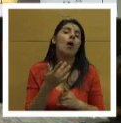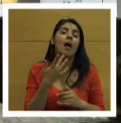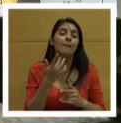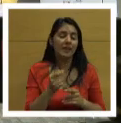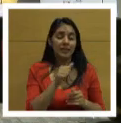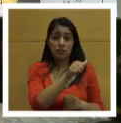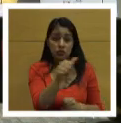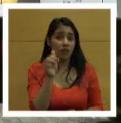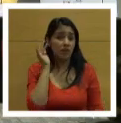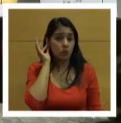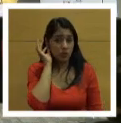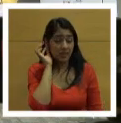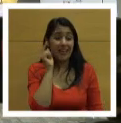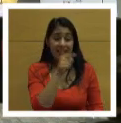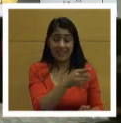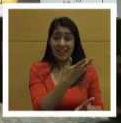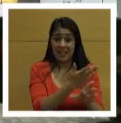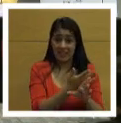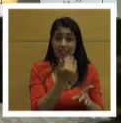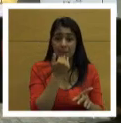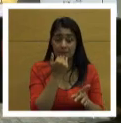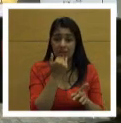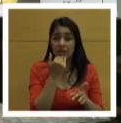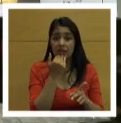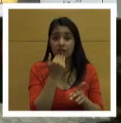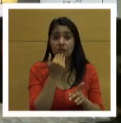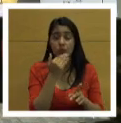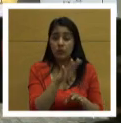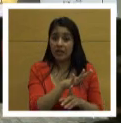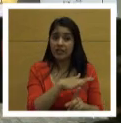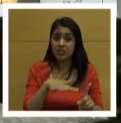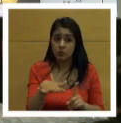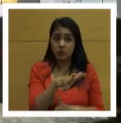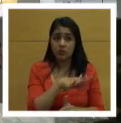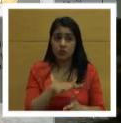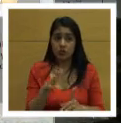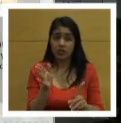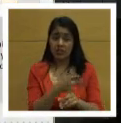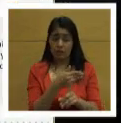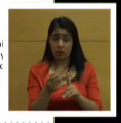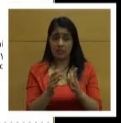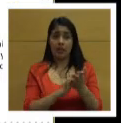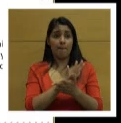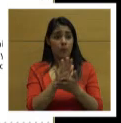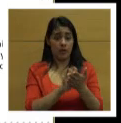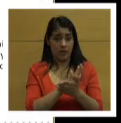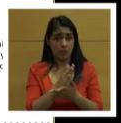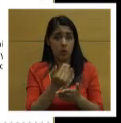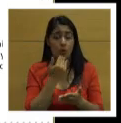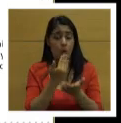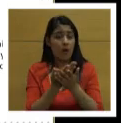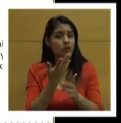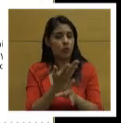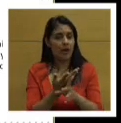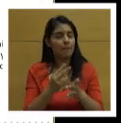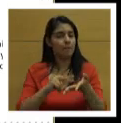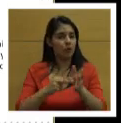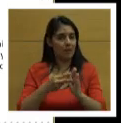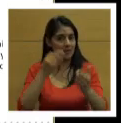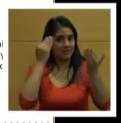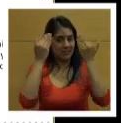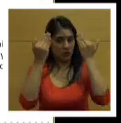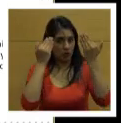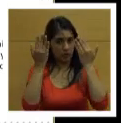de más mujeres, de alguna manera, que están también con una situación de violencia viviendo. Y, por ejemplo, cuando una mujer tiene un trastorno psicológico,